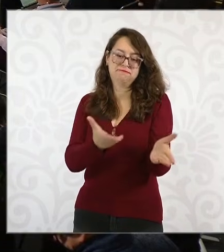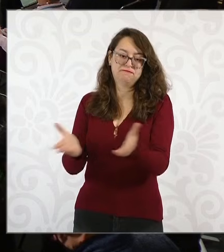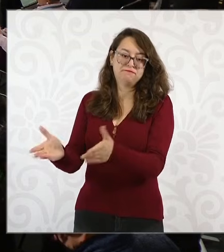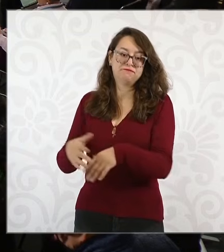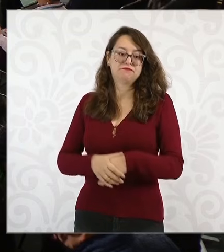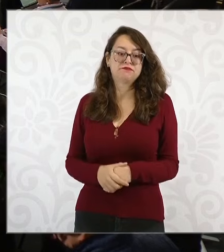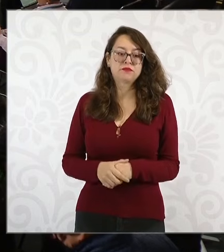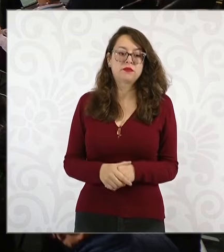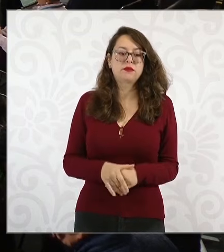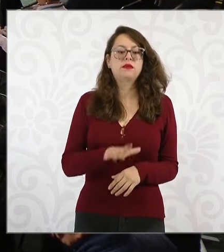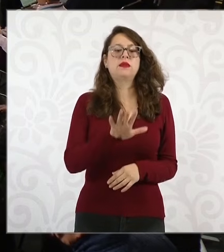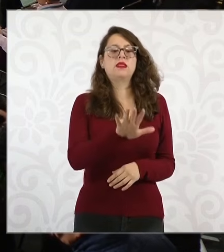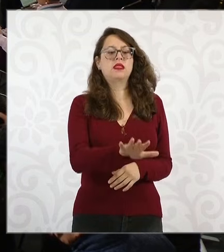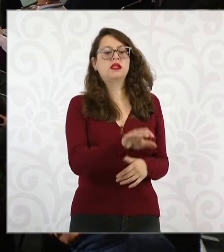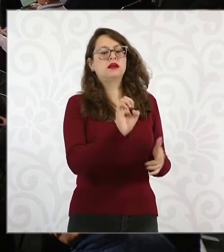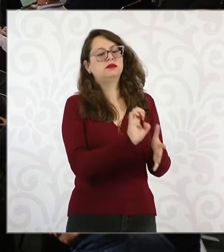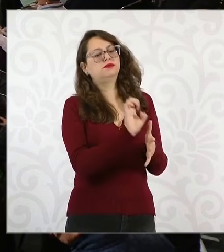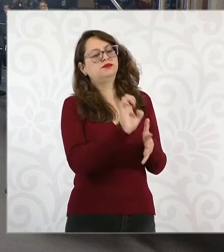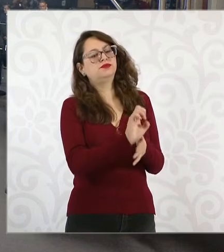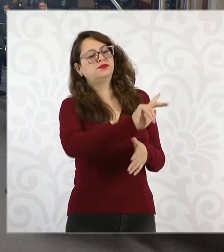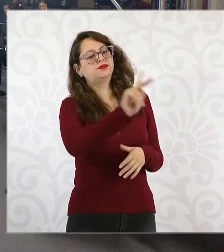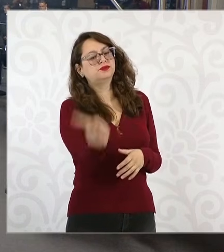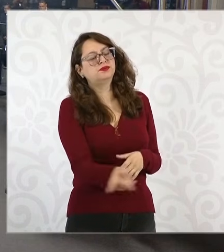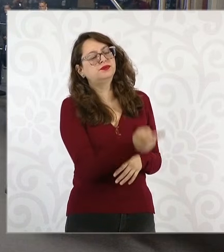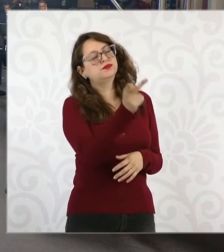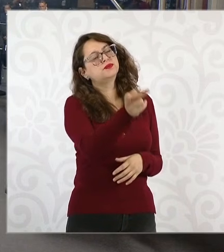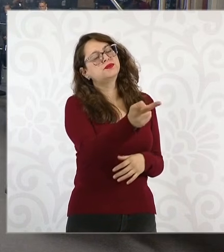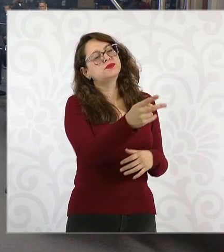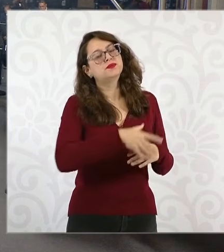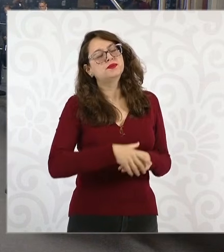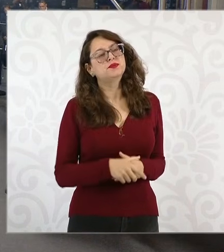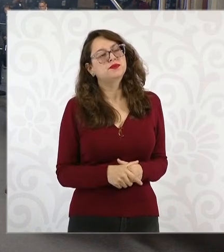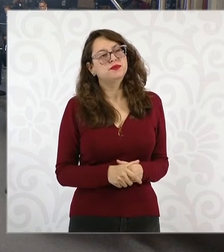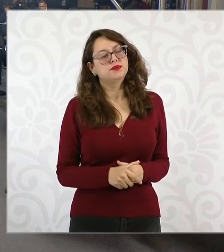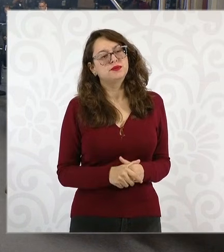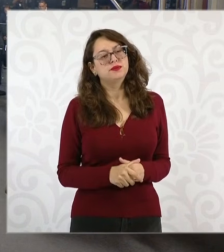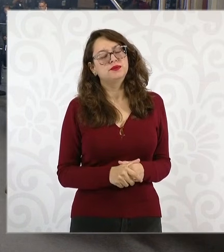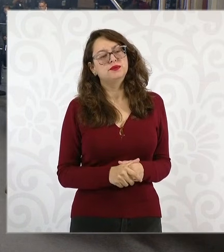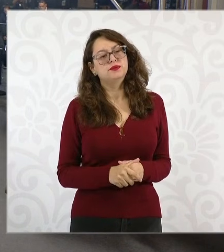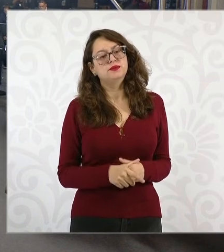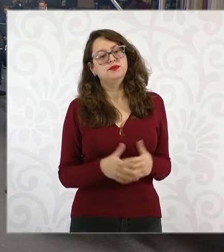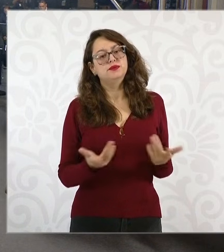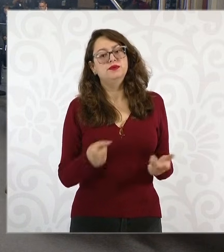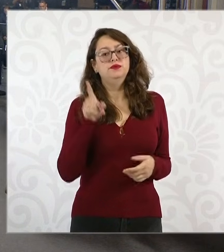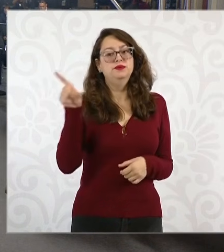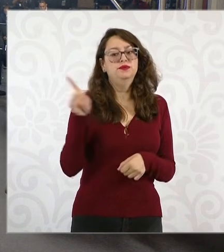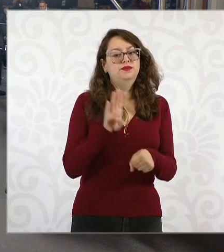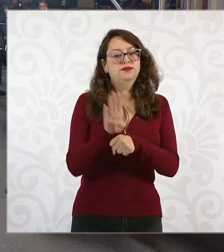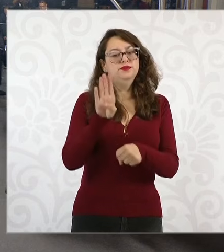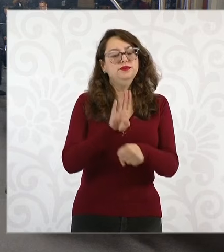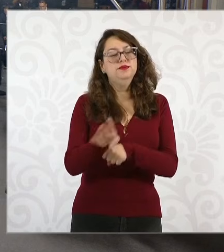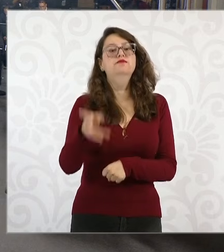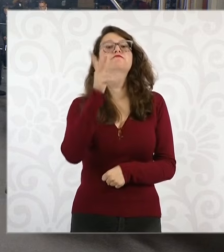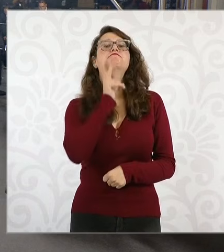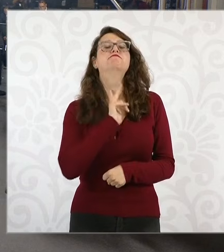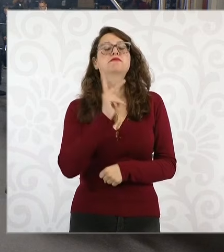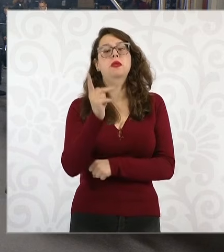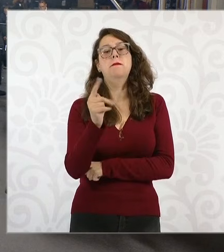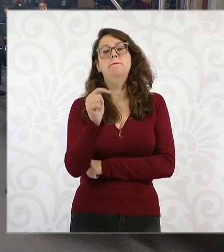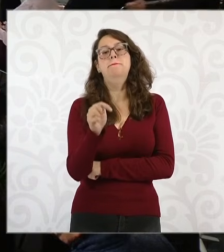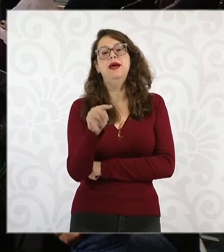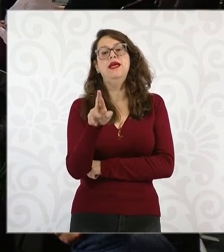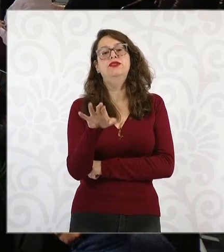sentido, Presidenta, pues saber también si hay un avance en las pláticas con Petrobras.